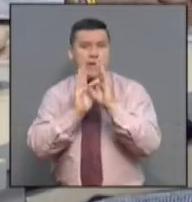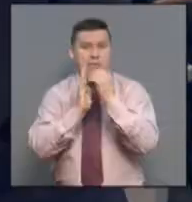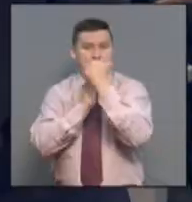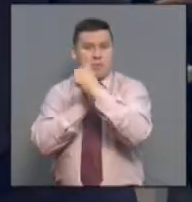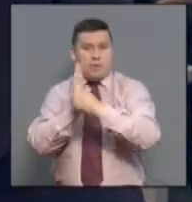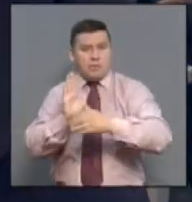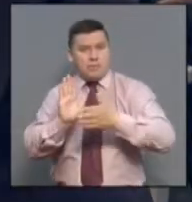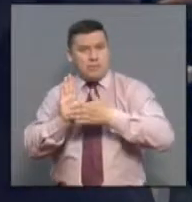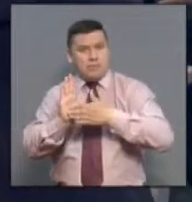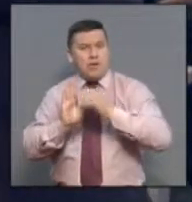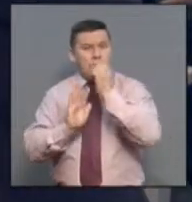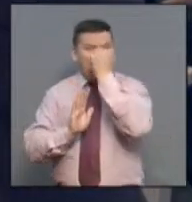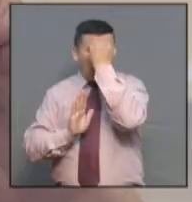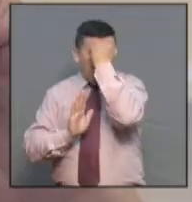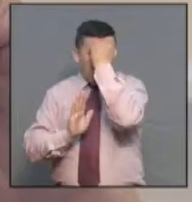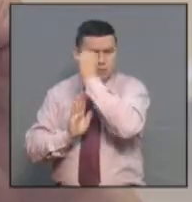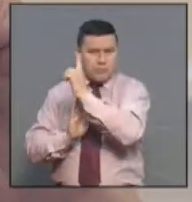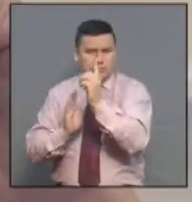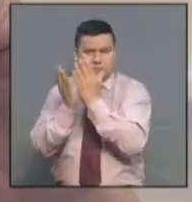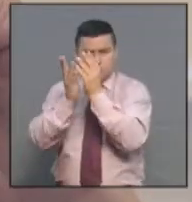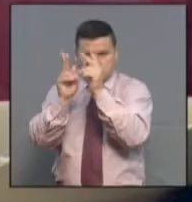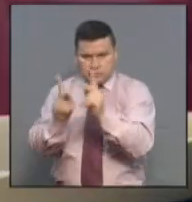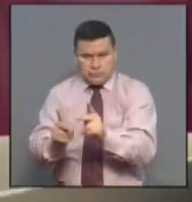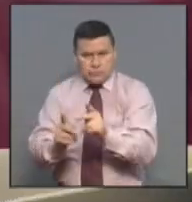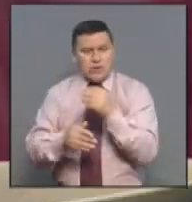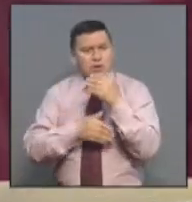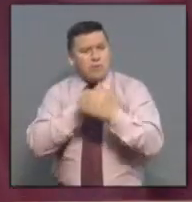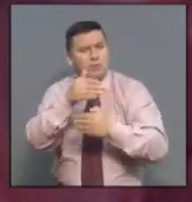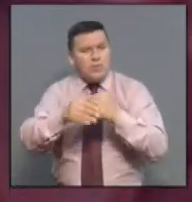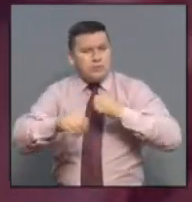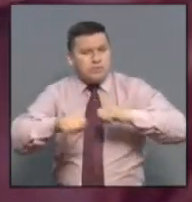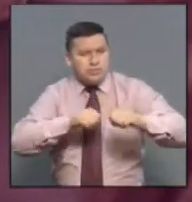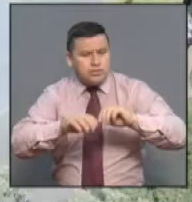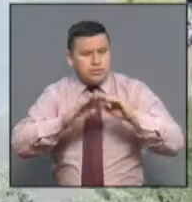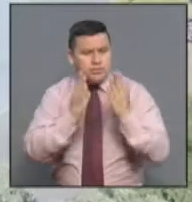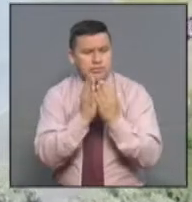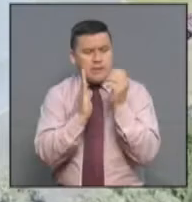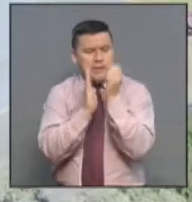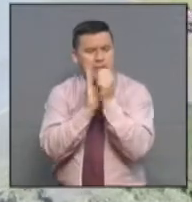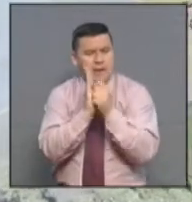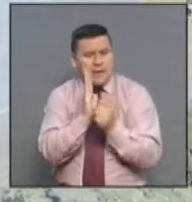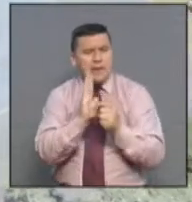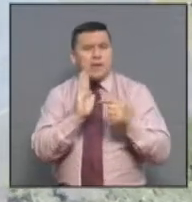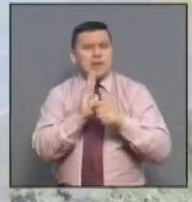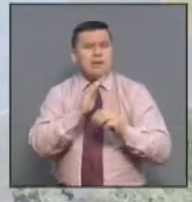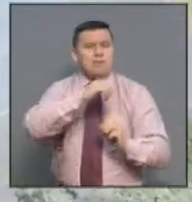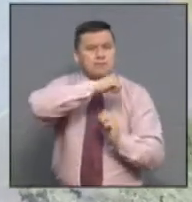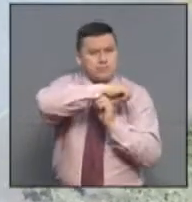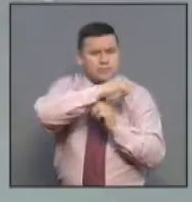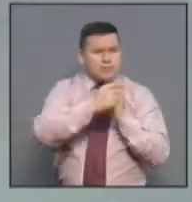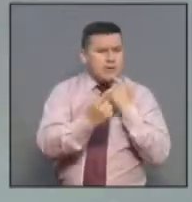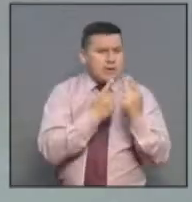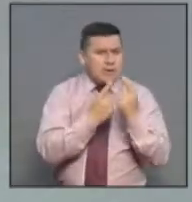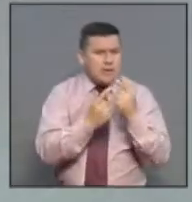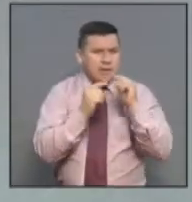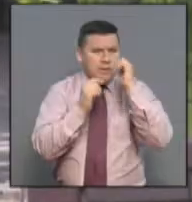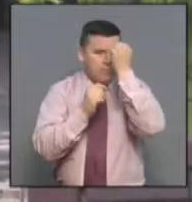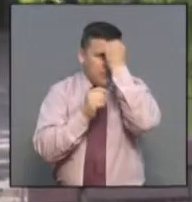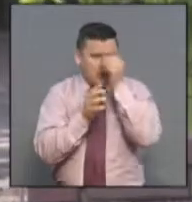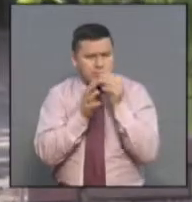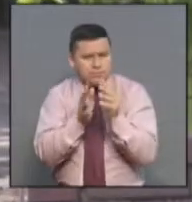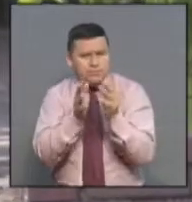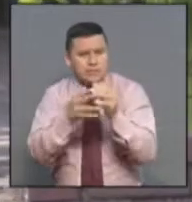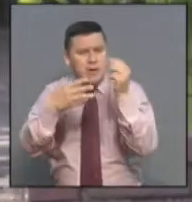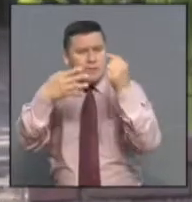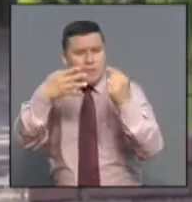programa son los docentes, estudiantes, procesos de gestión académica, infraestructura, mediaciones pedagógicas,